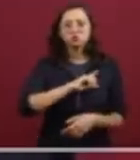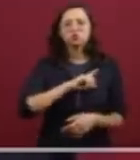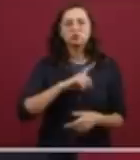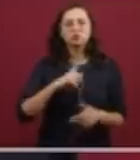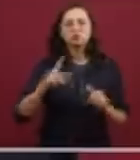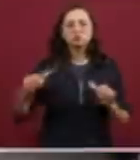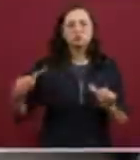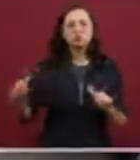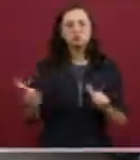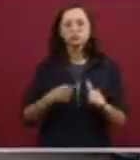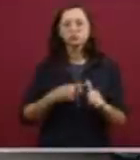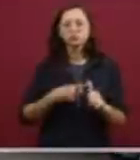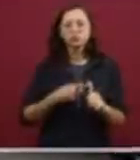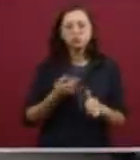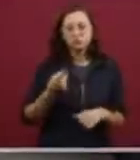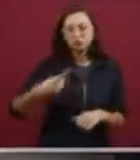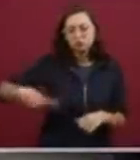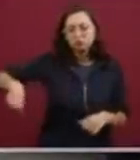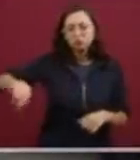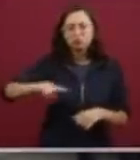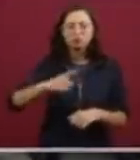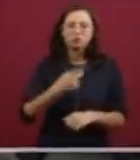preferencia a los pobres.